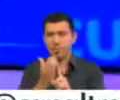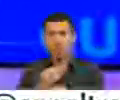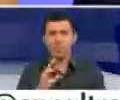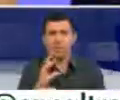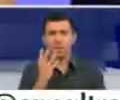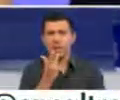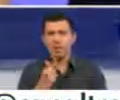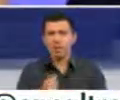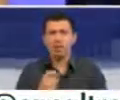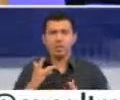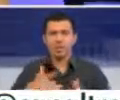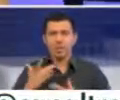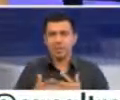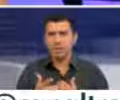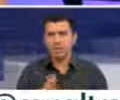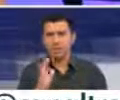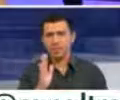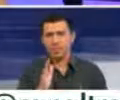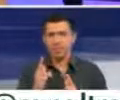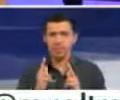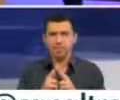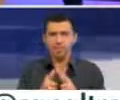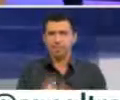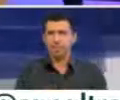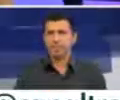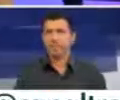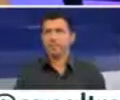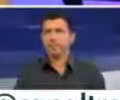tengan una feliz tarde chao chao chao celular gracias nosotros